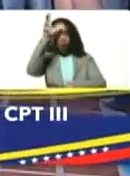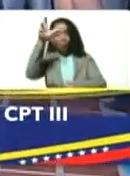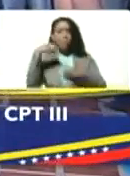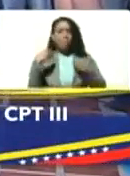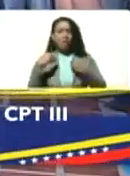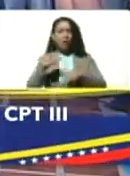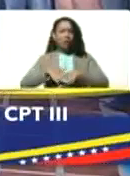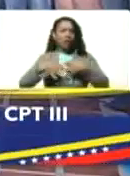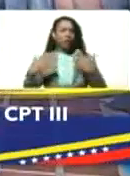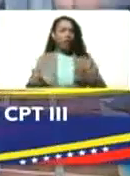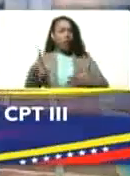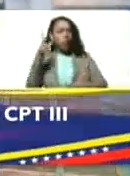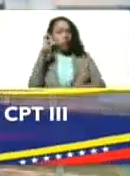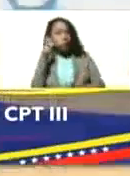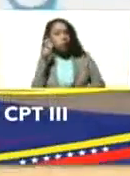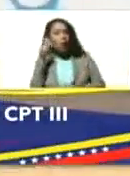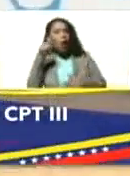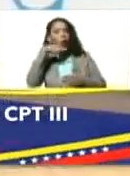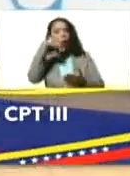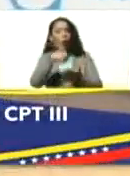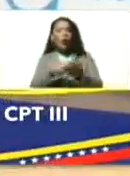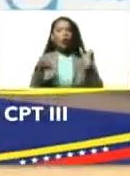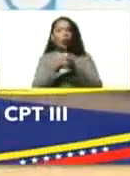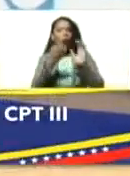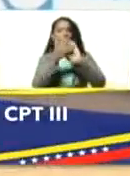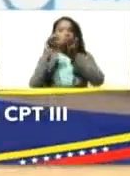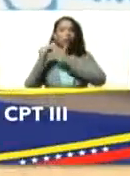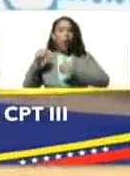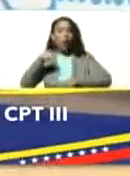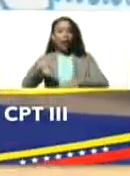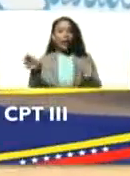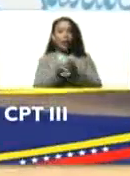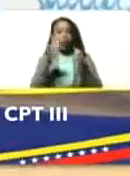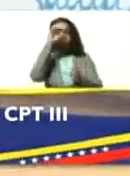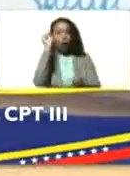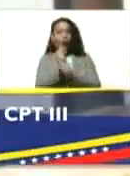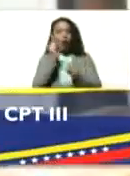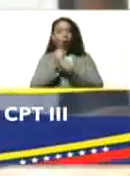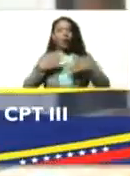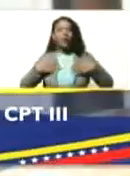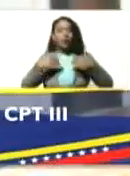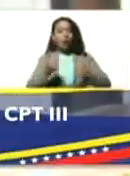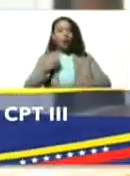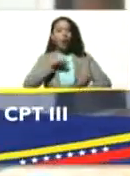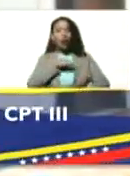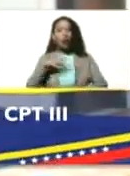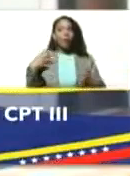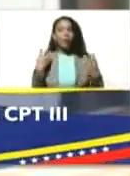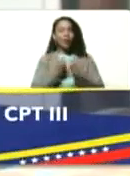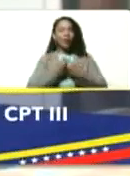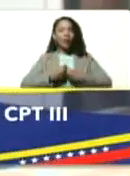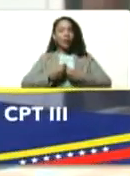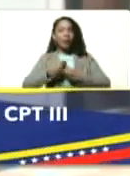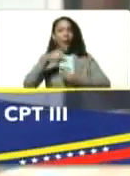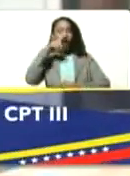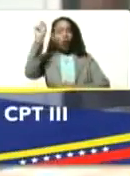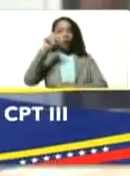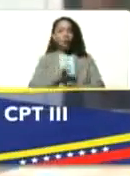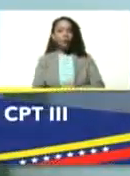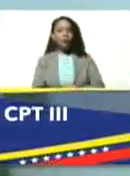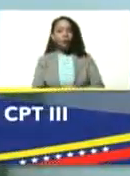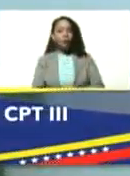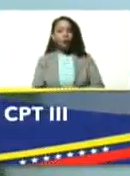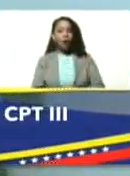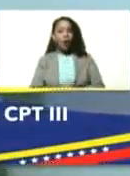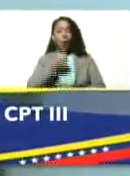que la escuche a nombre de las Bricomiles, hoy en equipo de trabajo de salud con nuestro presidente Nicolás Maduro. Buenas